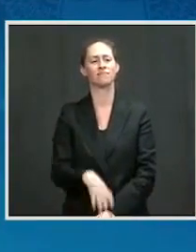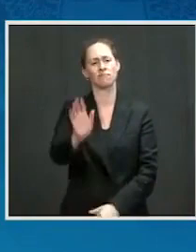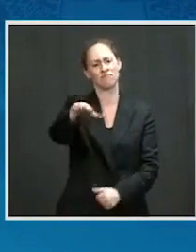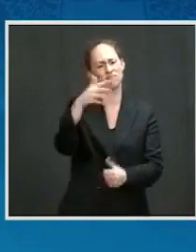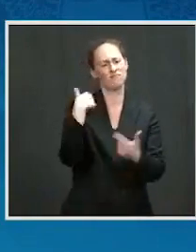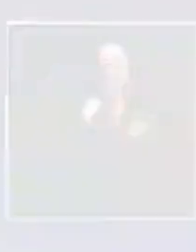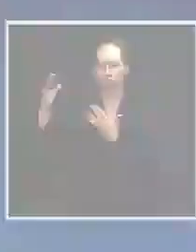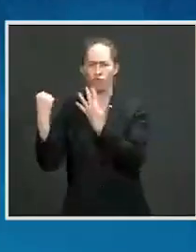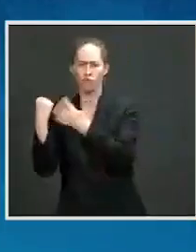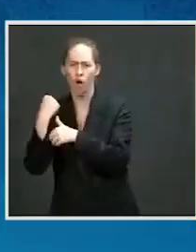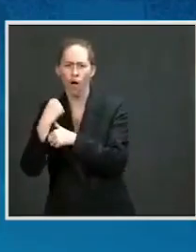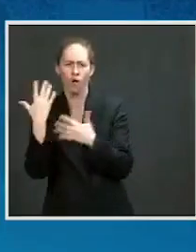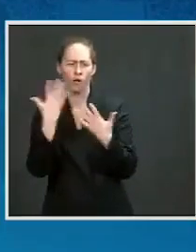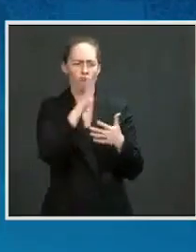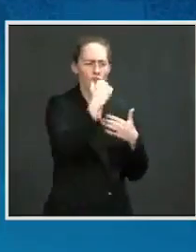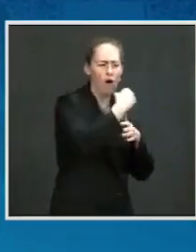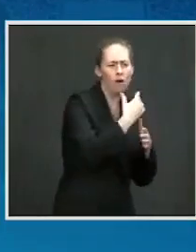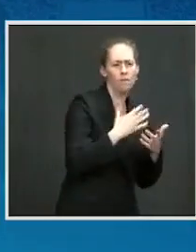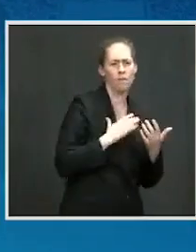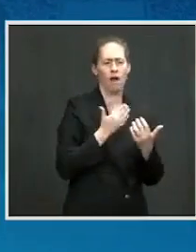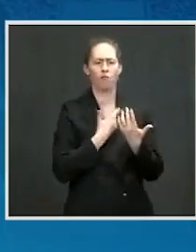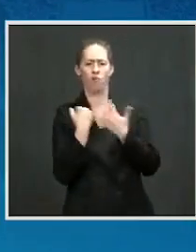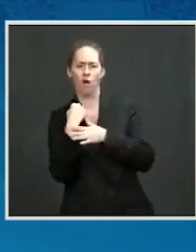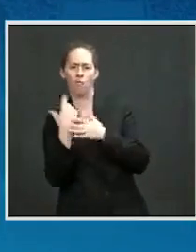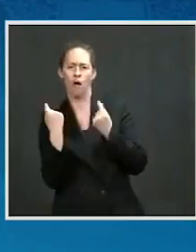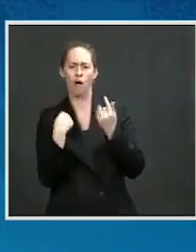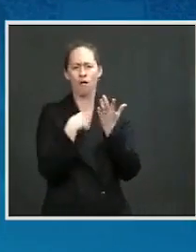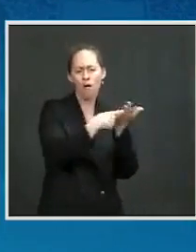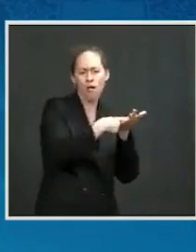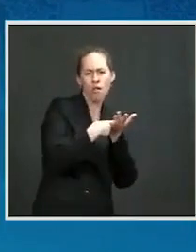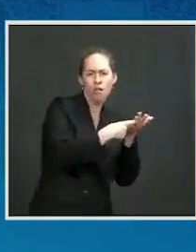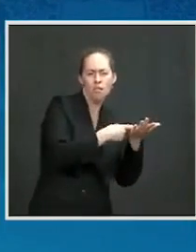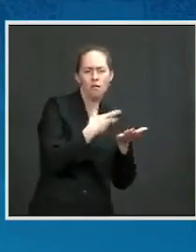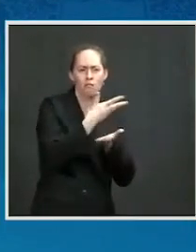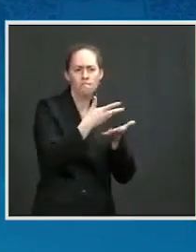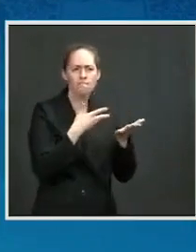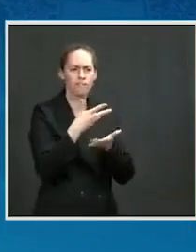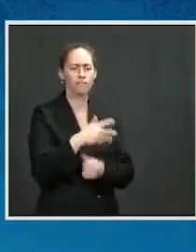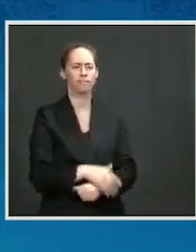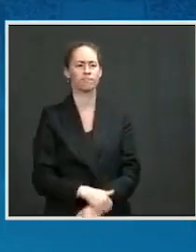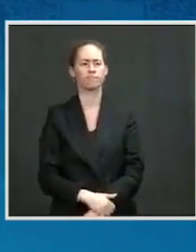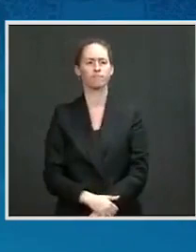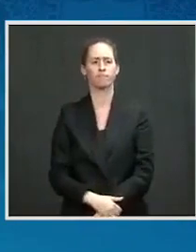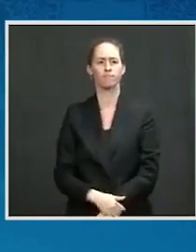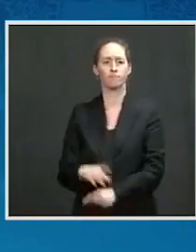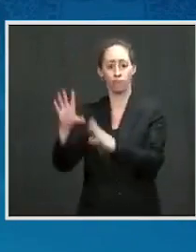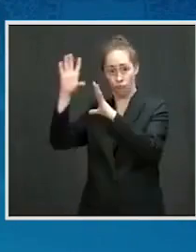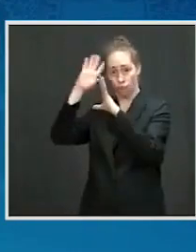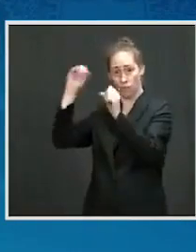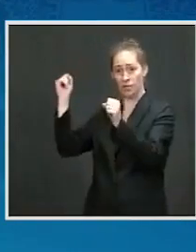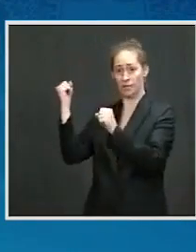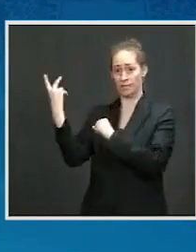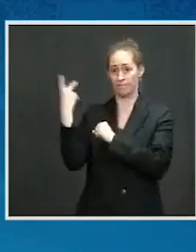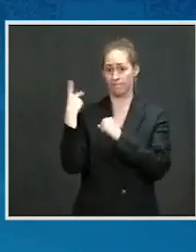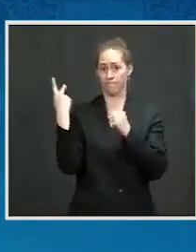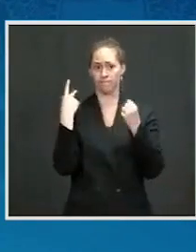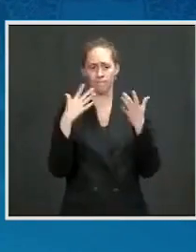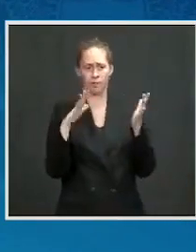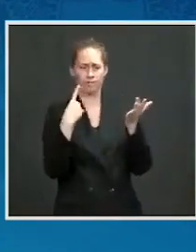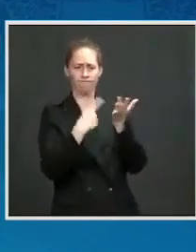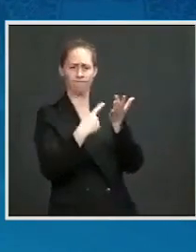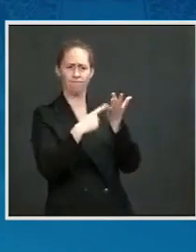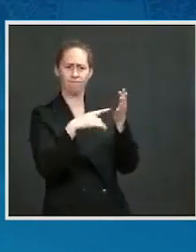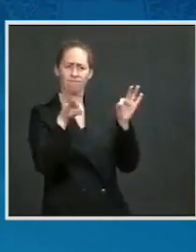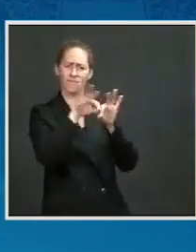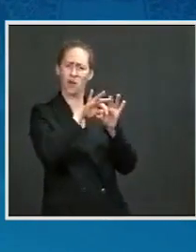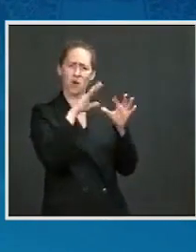thorough conversation about the president and I discussed a fundamental belief that most people don't want to leave